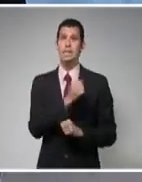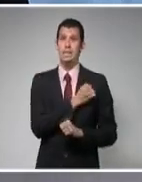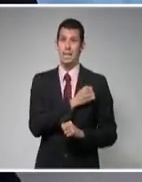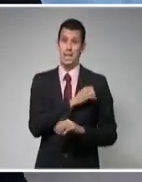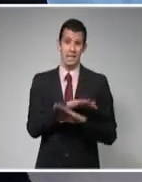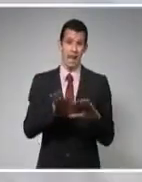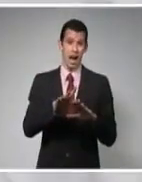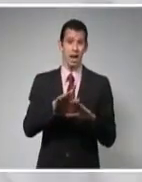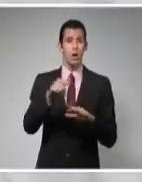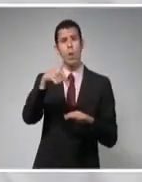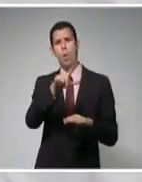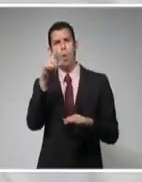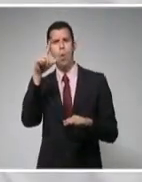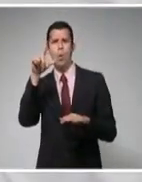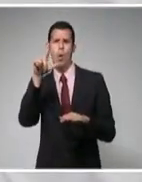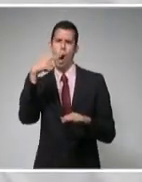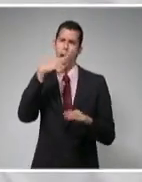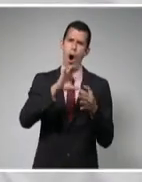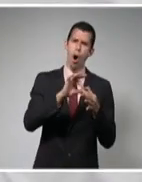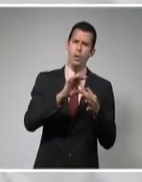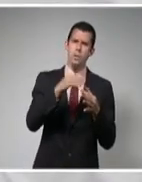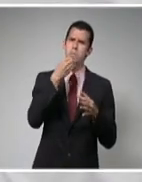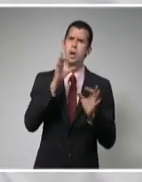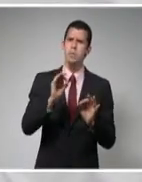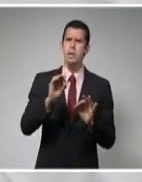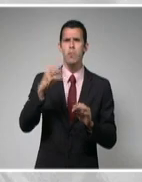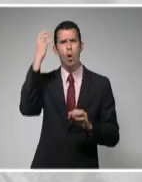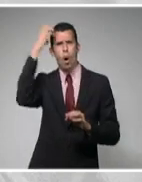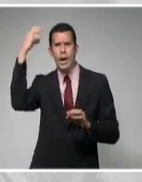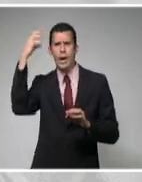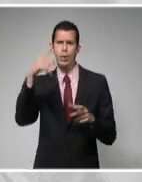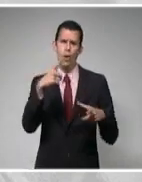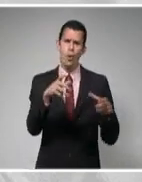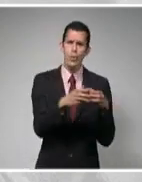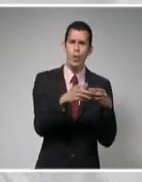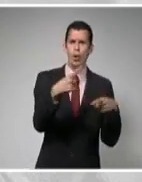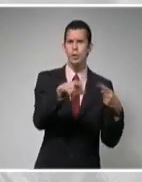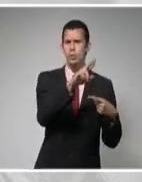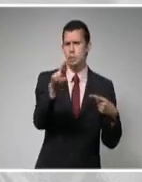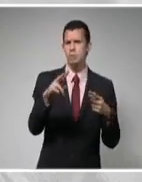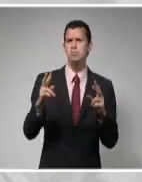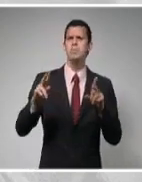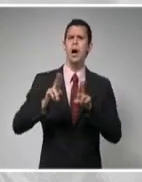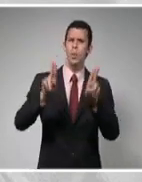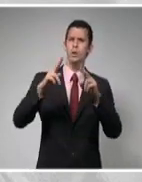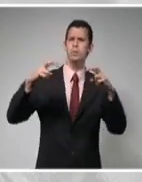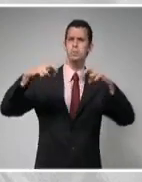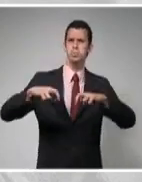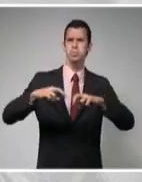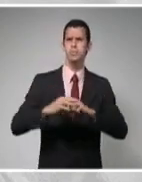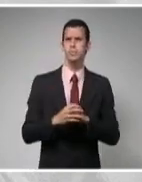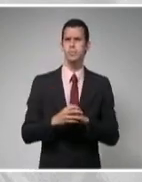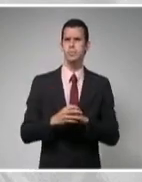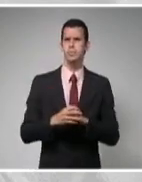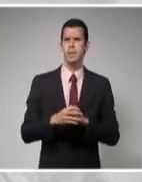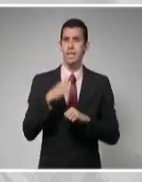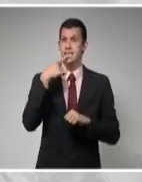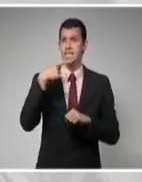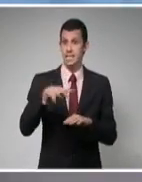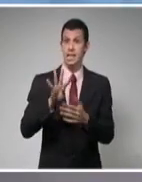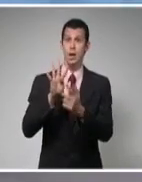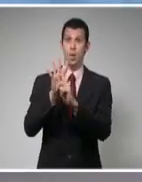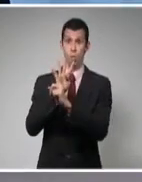Cuarta etapa, veamos qué sigue, respuesta de las autoridades cubanas. Ellos dicen que en noviembre habrá una respuesta, sería la cuarta